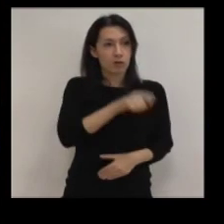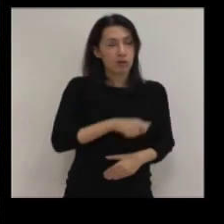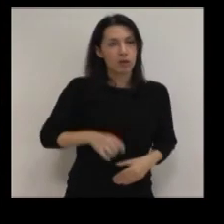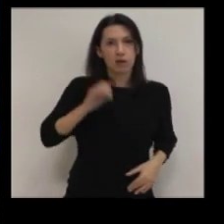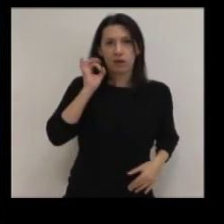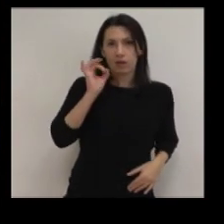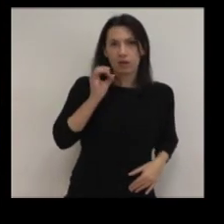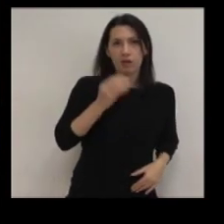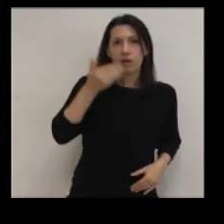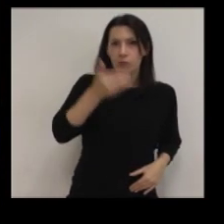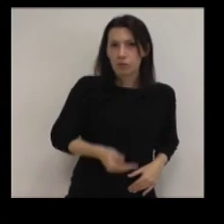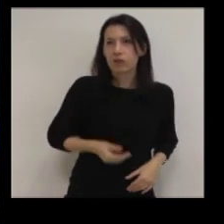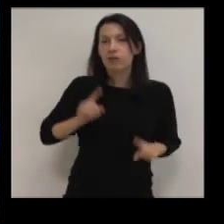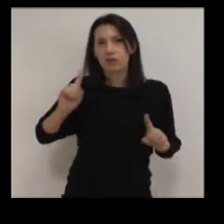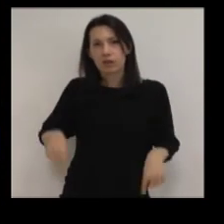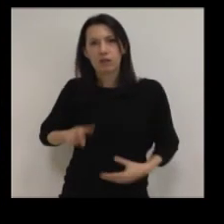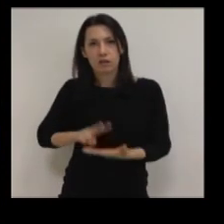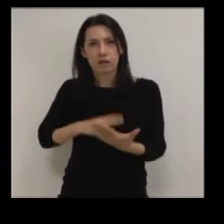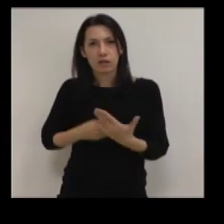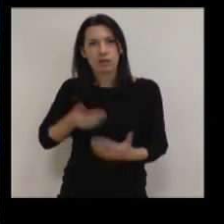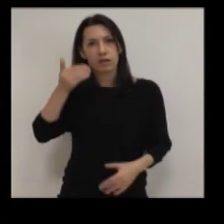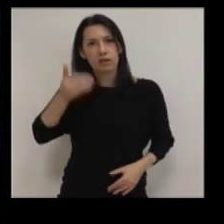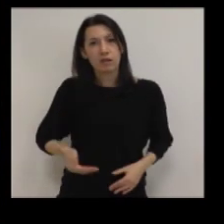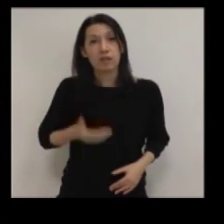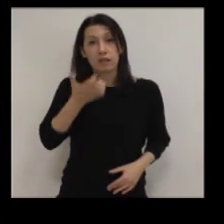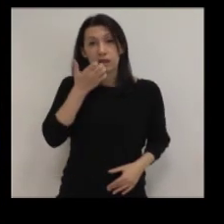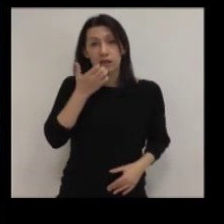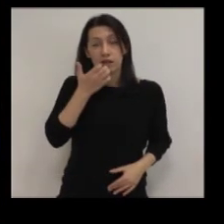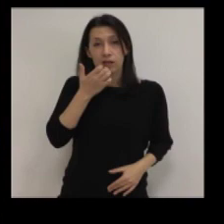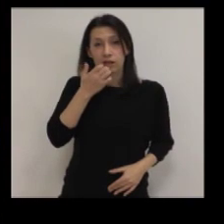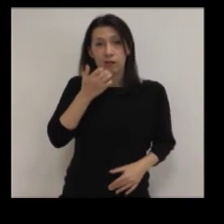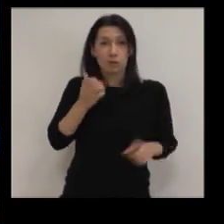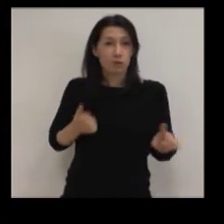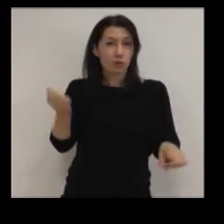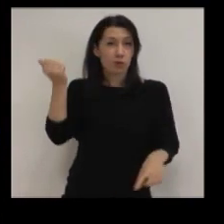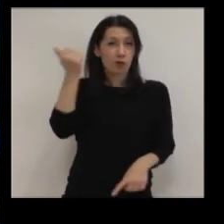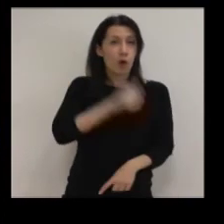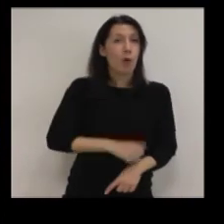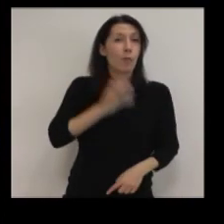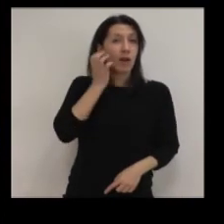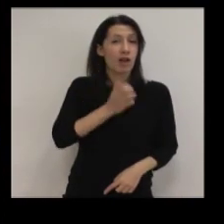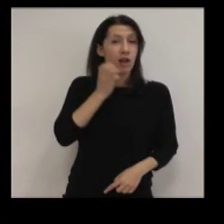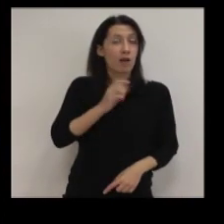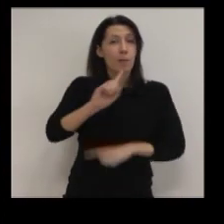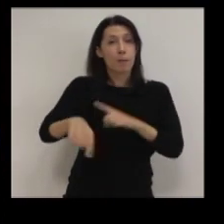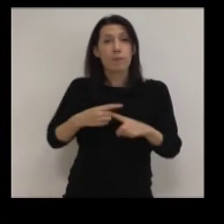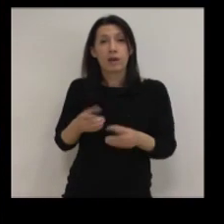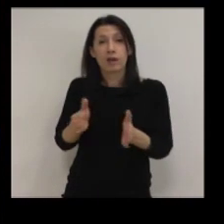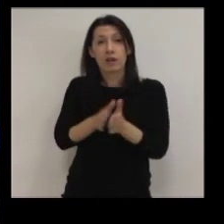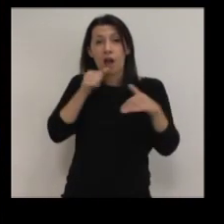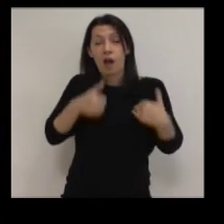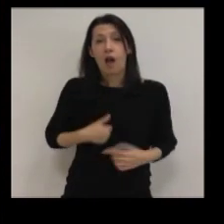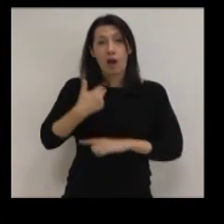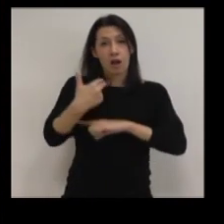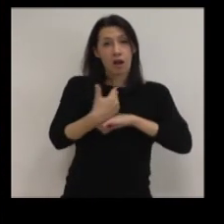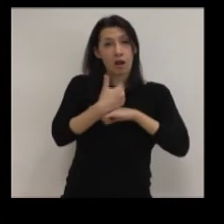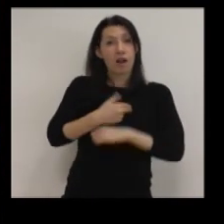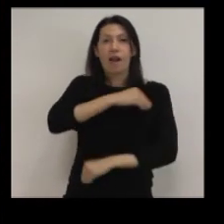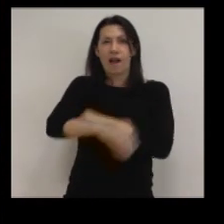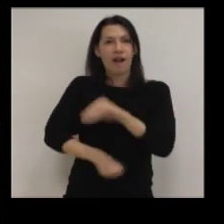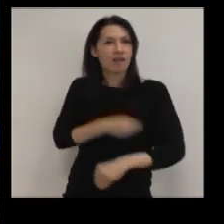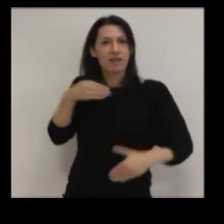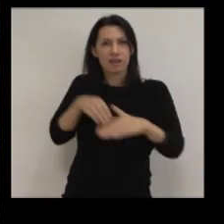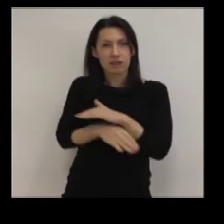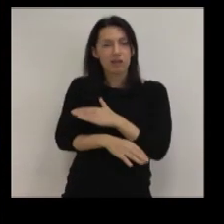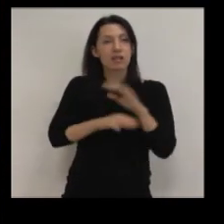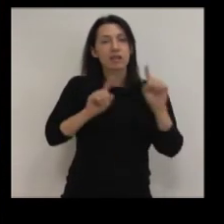los intérpretes, si no tenemos a un señor de barbas ahí detrás y a una compañera que nos están grabando y haciendo también accesible esto, a Diego